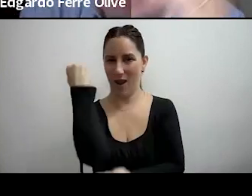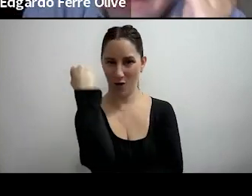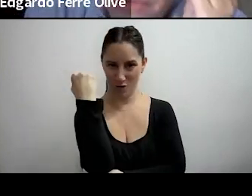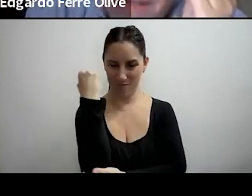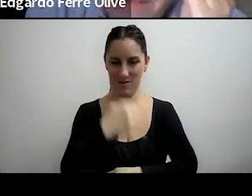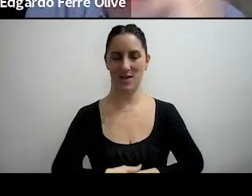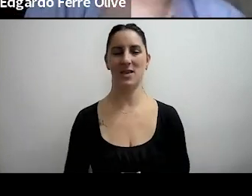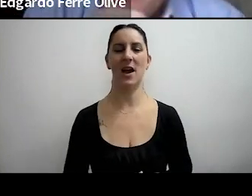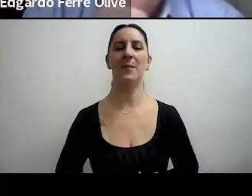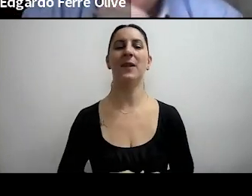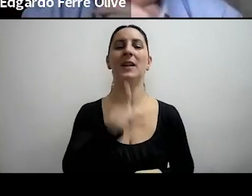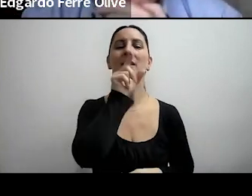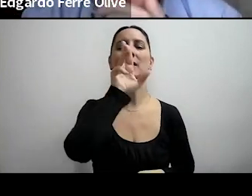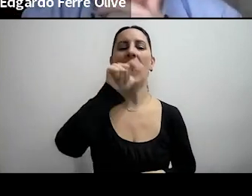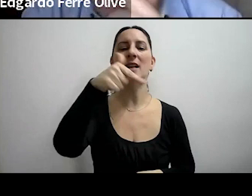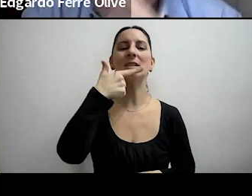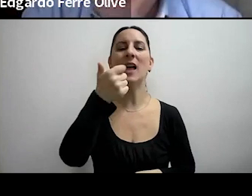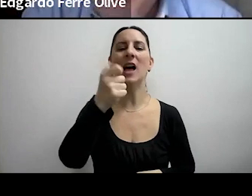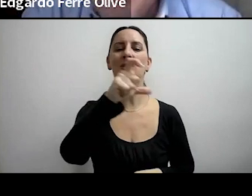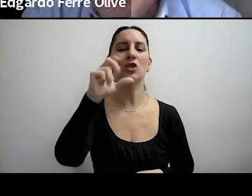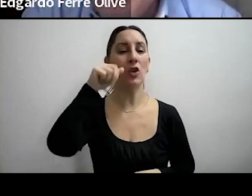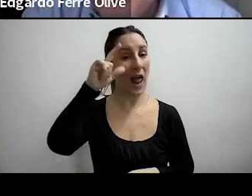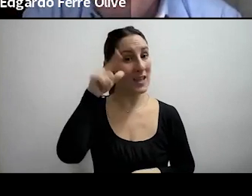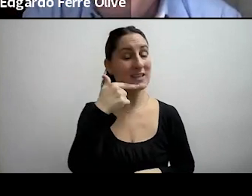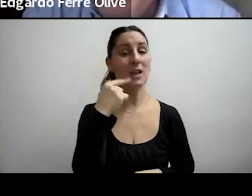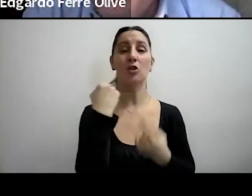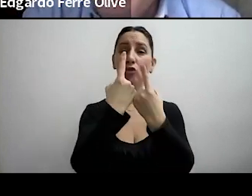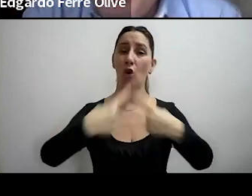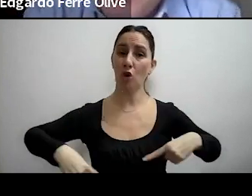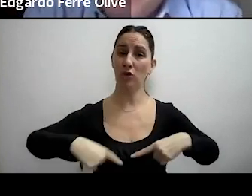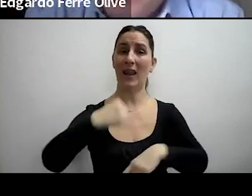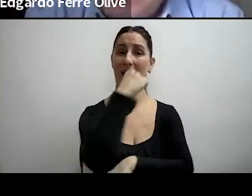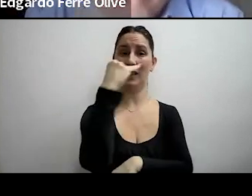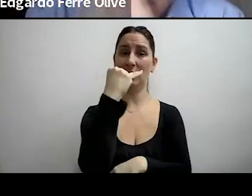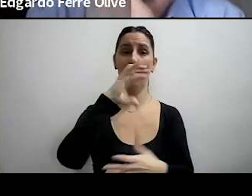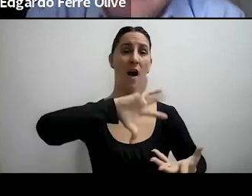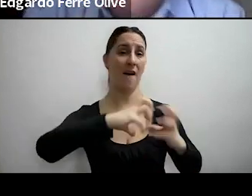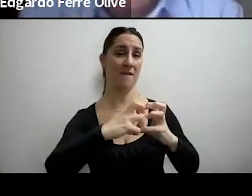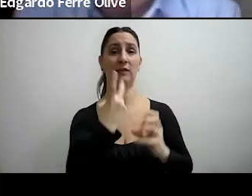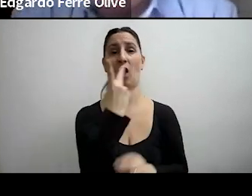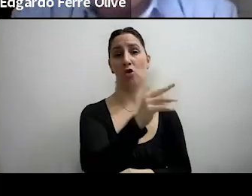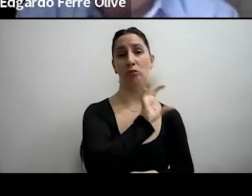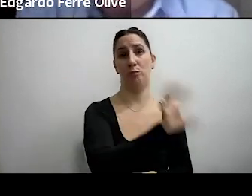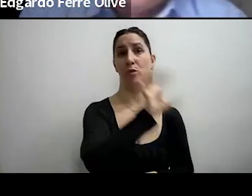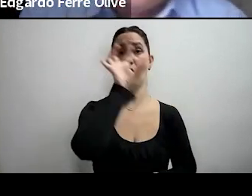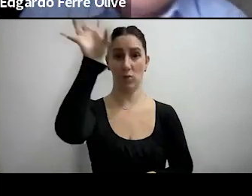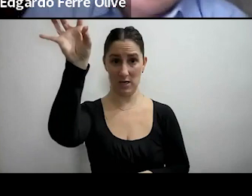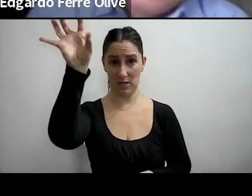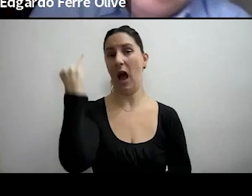Las transaccionales son efectos negativos que afectan dos jurisdicciones. Pueden ser dos provincias, que existen problemas en nuestras